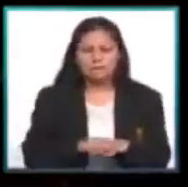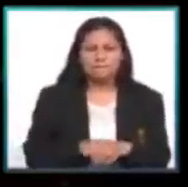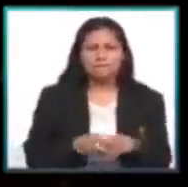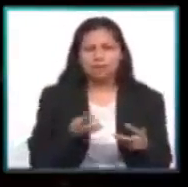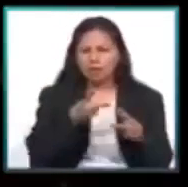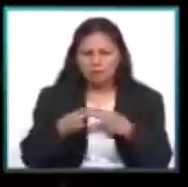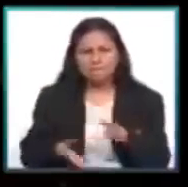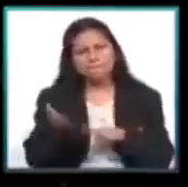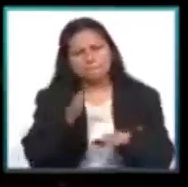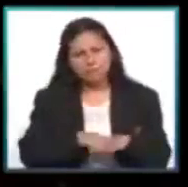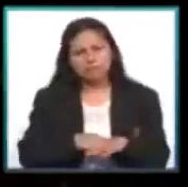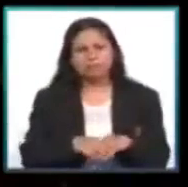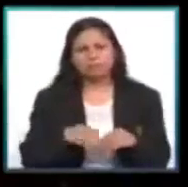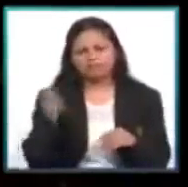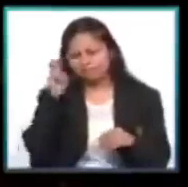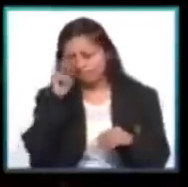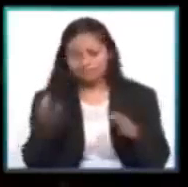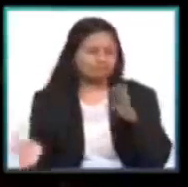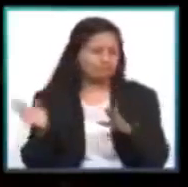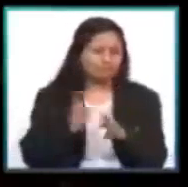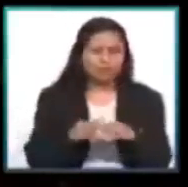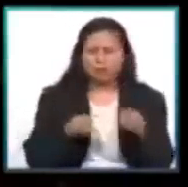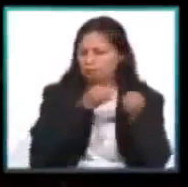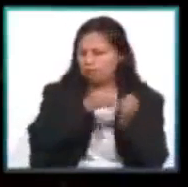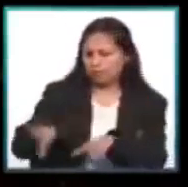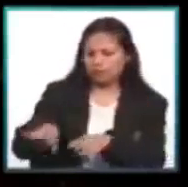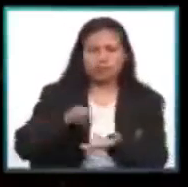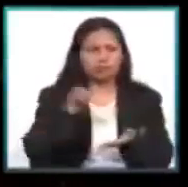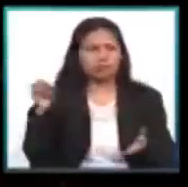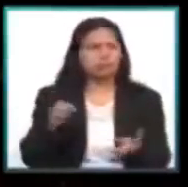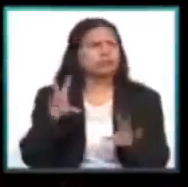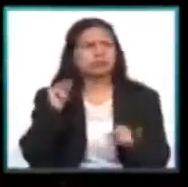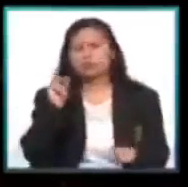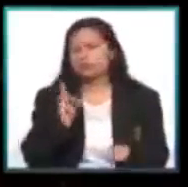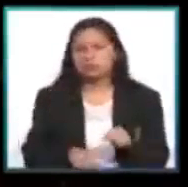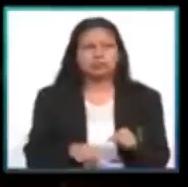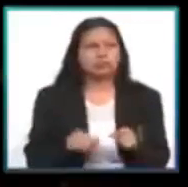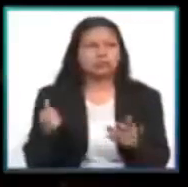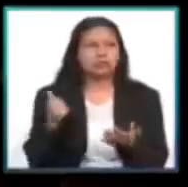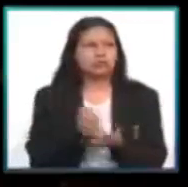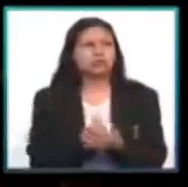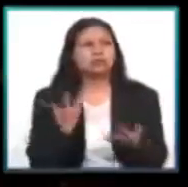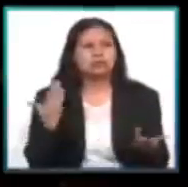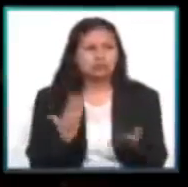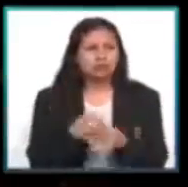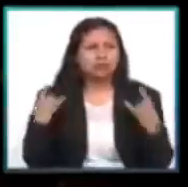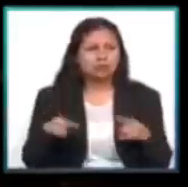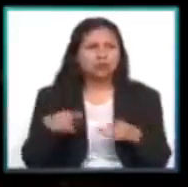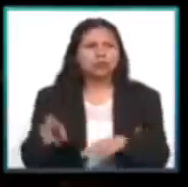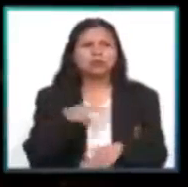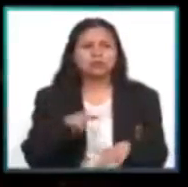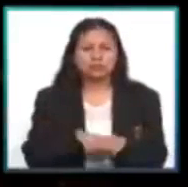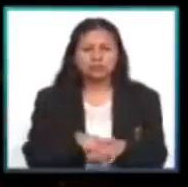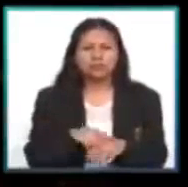más saqueo, más corrupción, más abandono para el país. No podemos aprobar de nuevo de urgencia